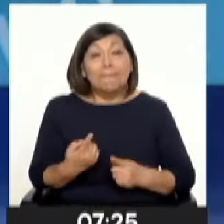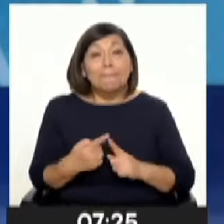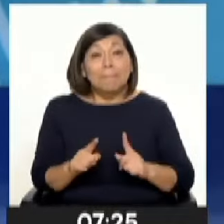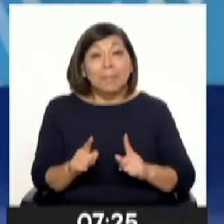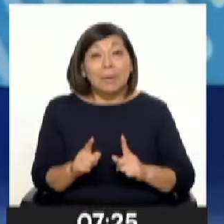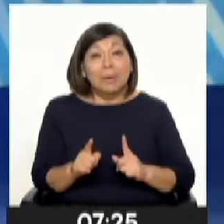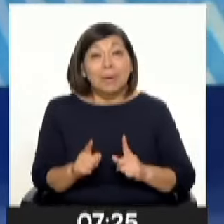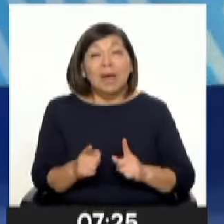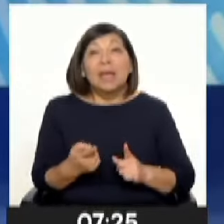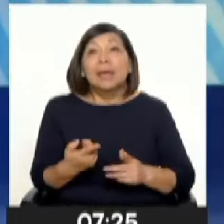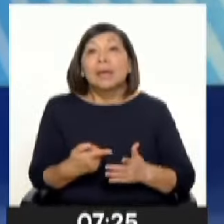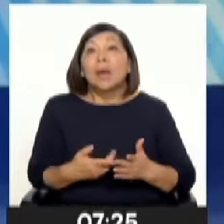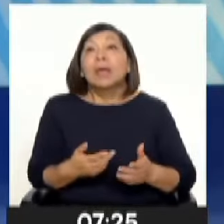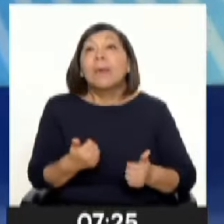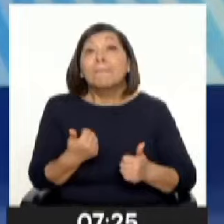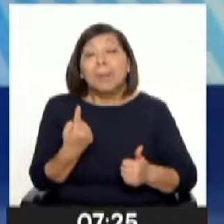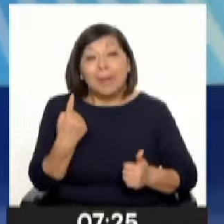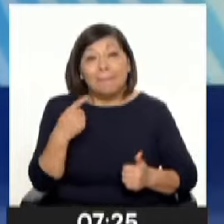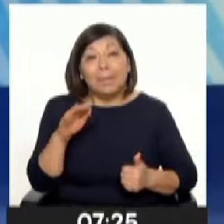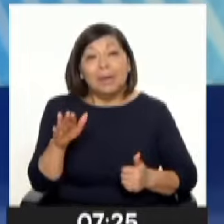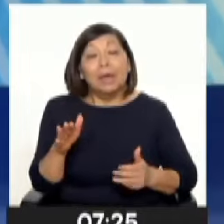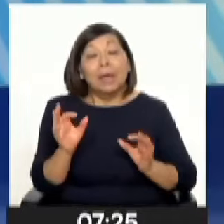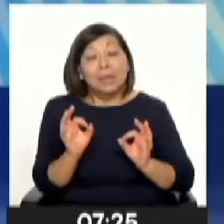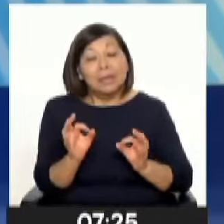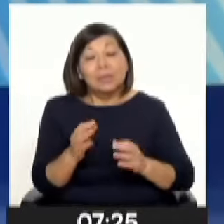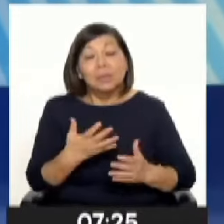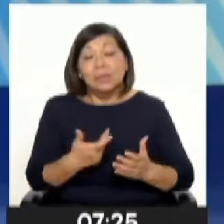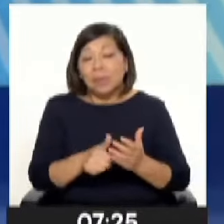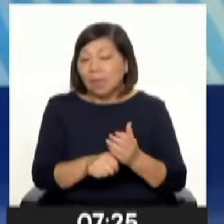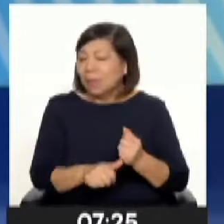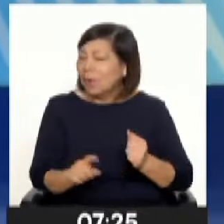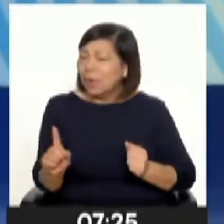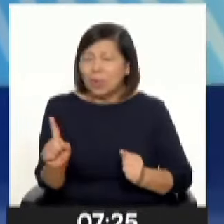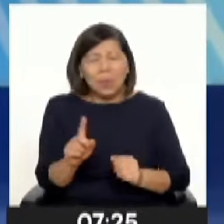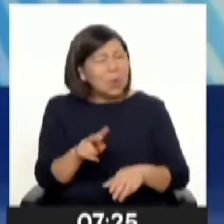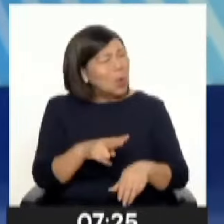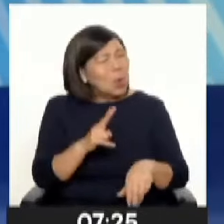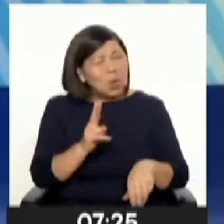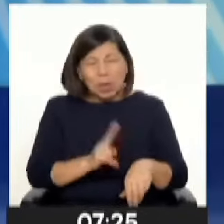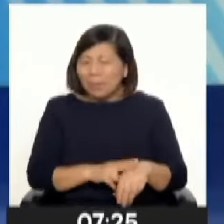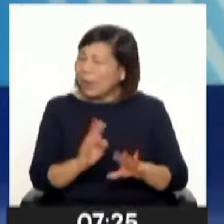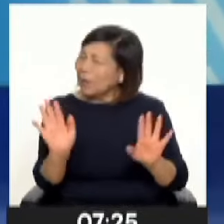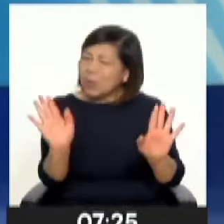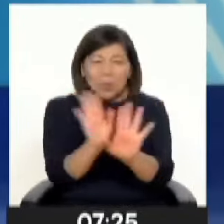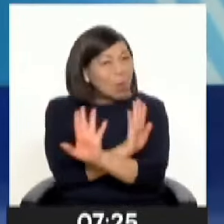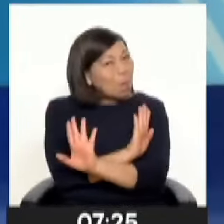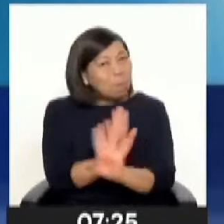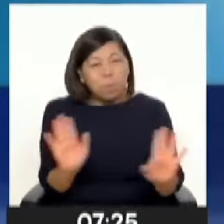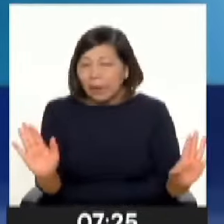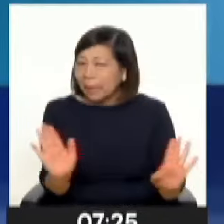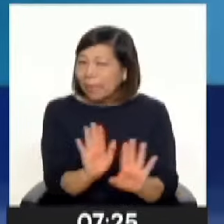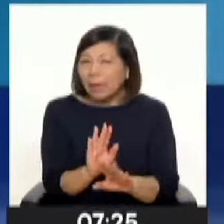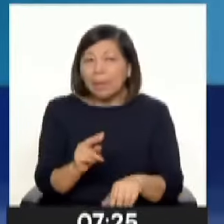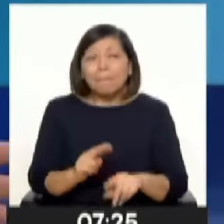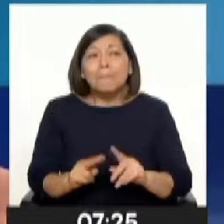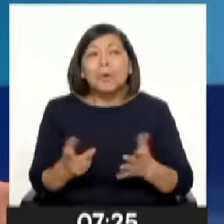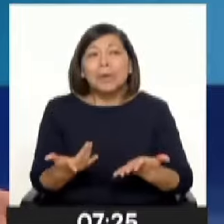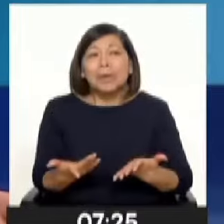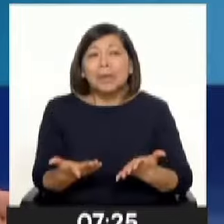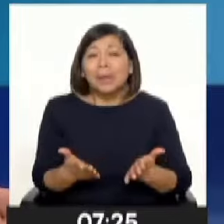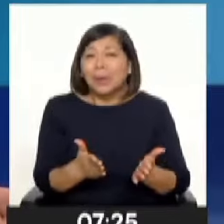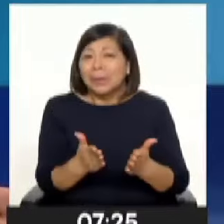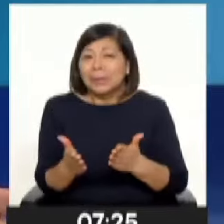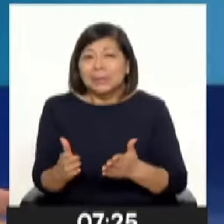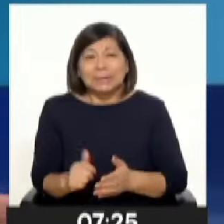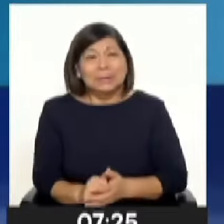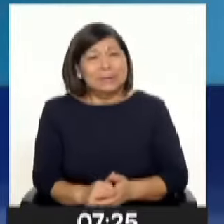de mayores beneficios, ¿no? Entonces, yo creo que estos abortos no deben normalizarse. No hay forma que se normalicen porque te vas al otro